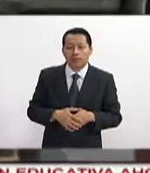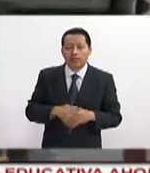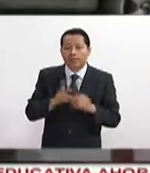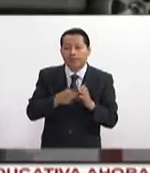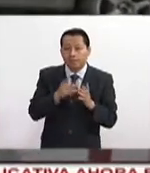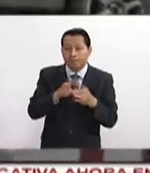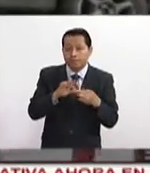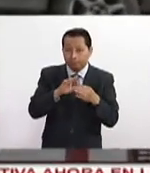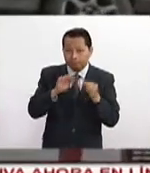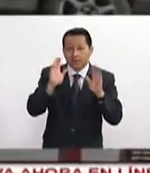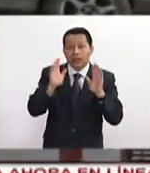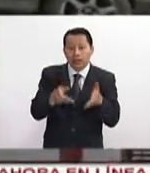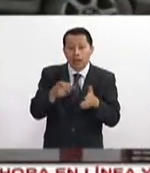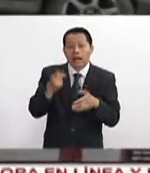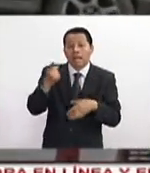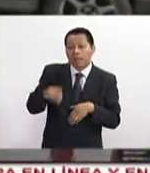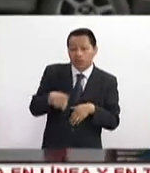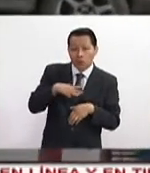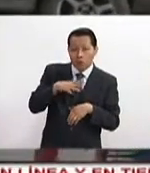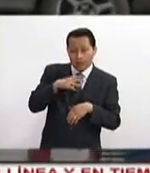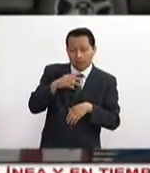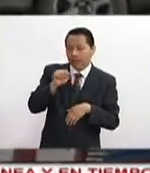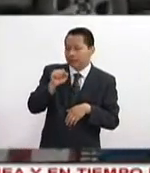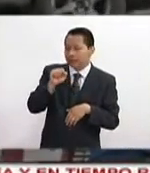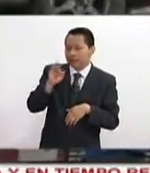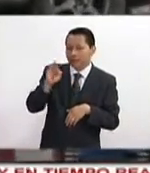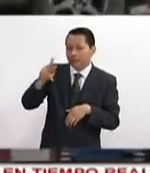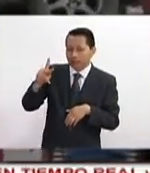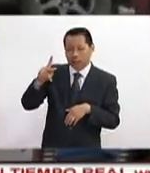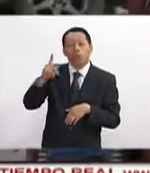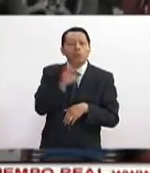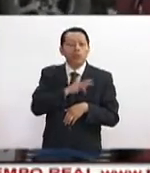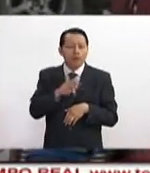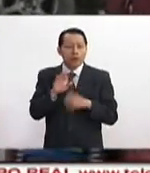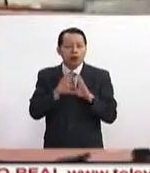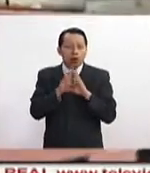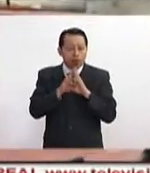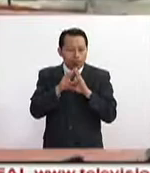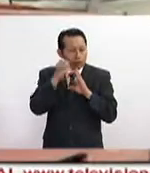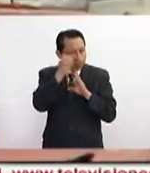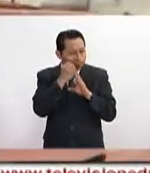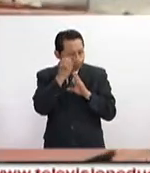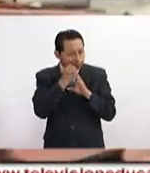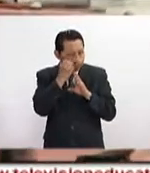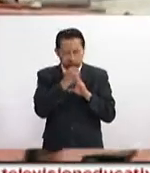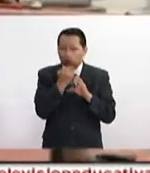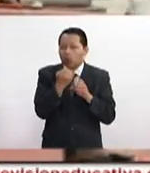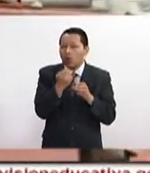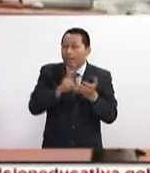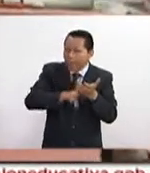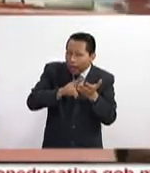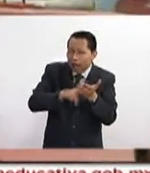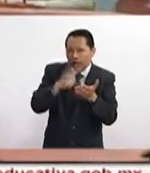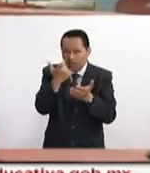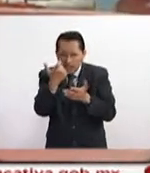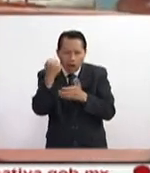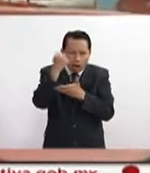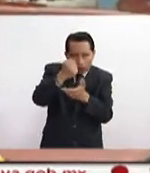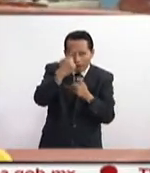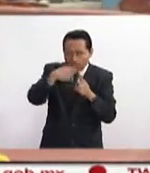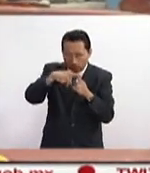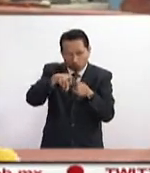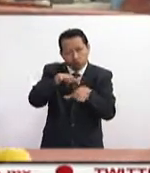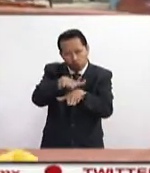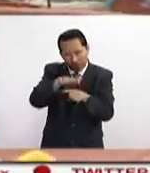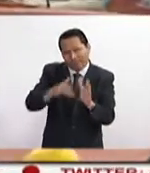Recalcó que ya giró instrucciones a la Secretaría de la Función Pública para que realice una auditoría sobre la obra y se deslinden responsabilidades.